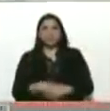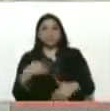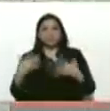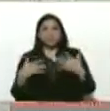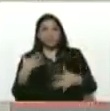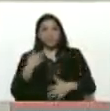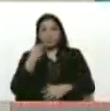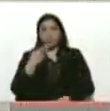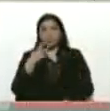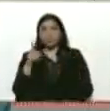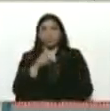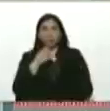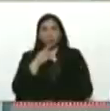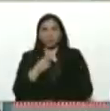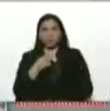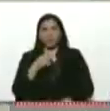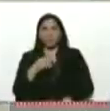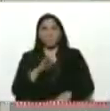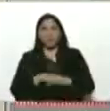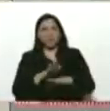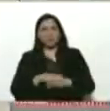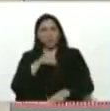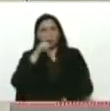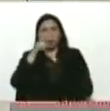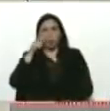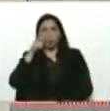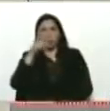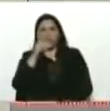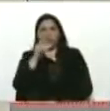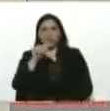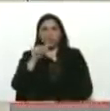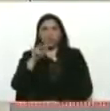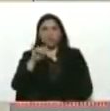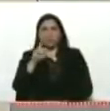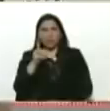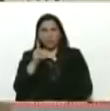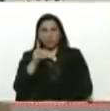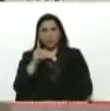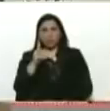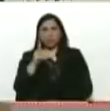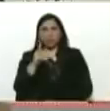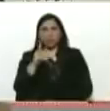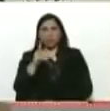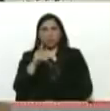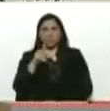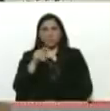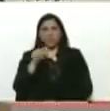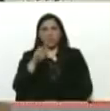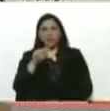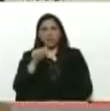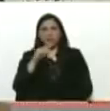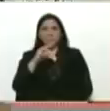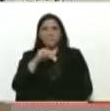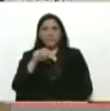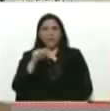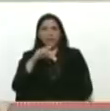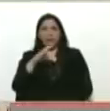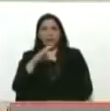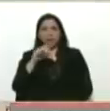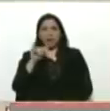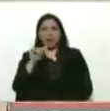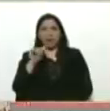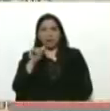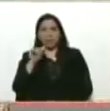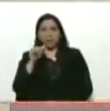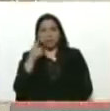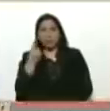decir. Ocurre la Operación David, Operación David para Macay 1. Eso fue en